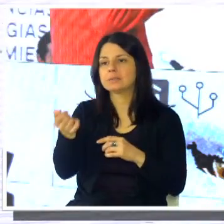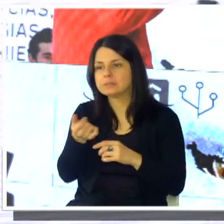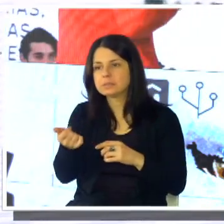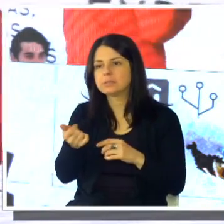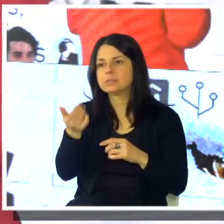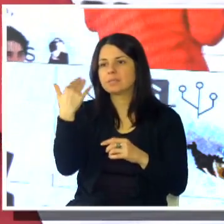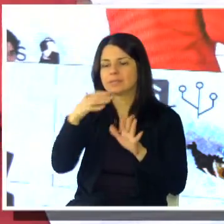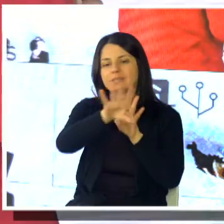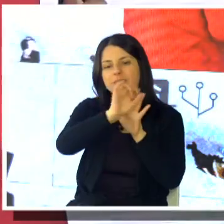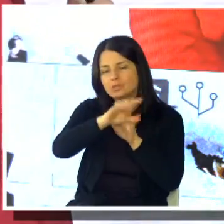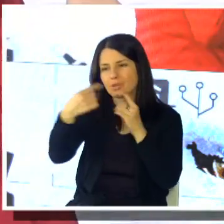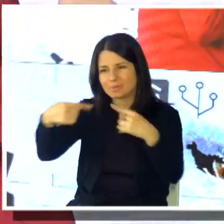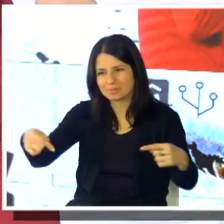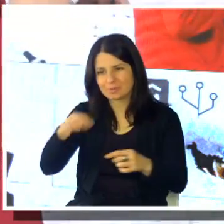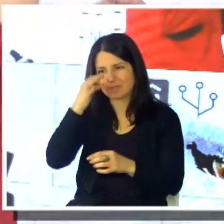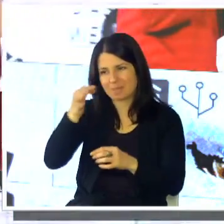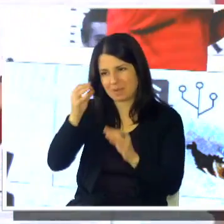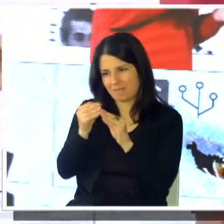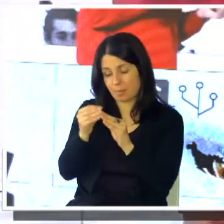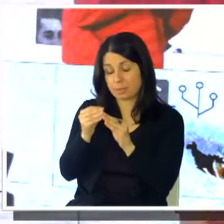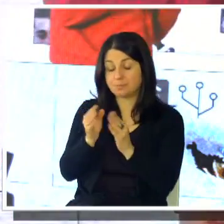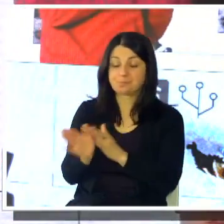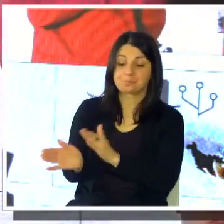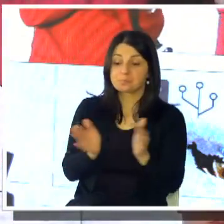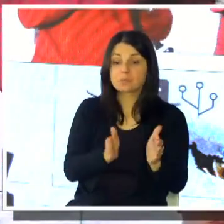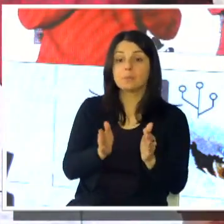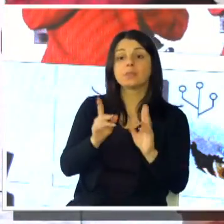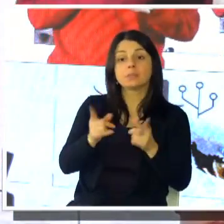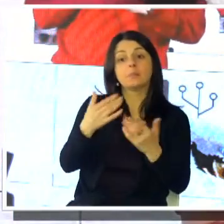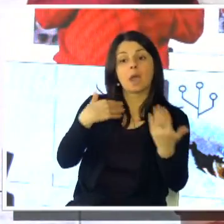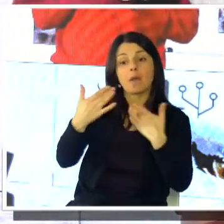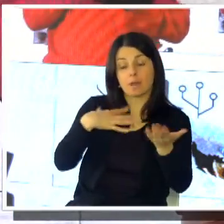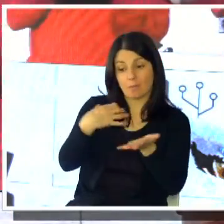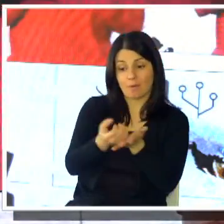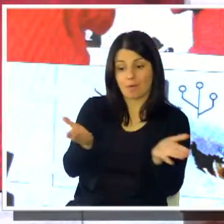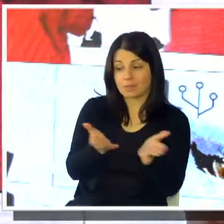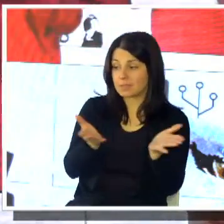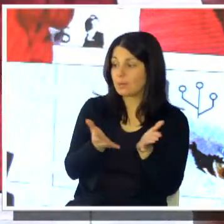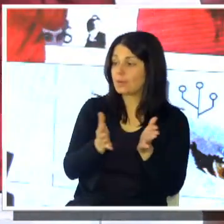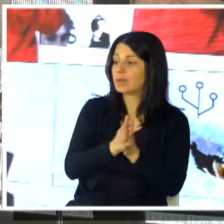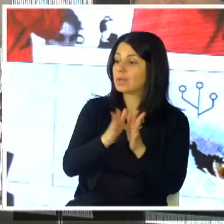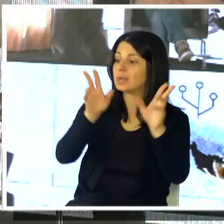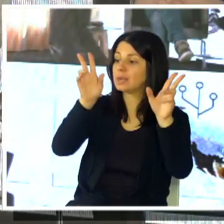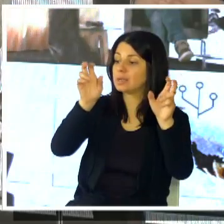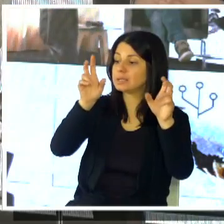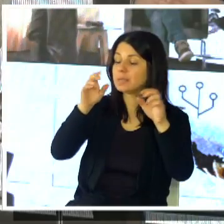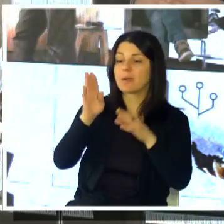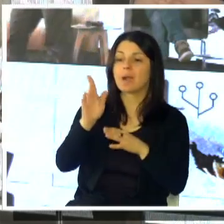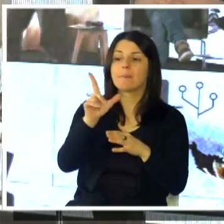mencionaba anteriormente. Bien, otra cosa que estuvimos hablando hasta ahora es el tema de las